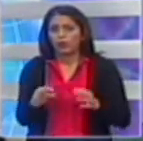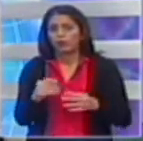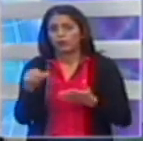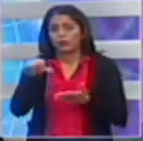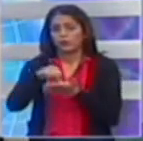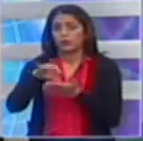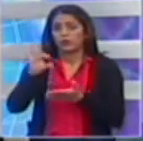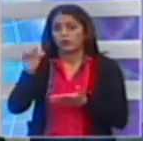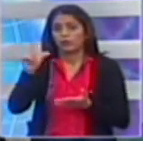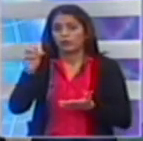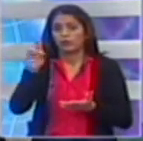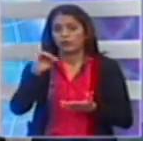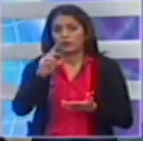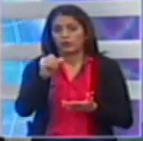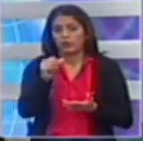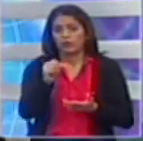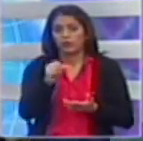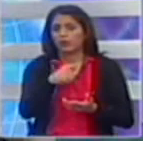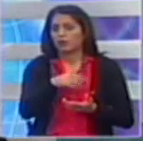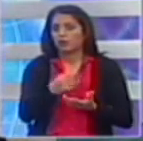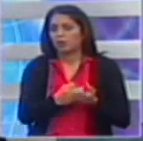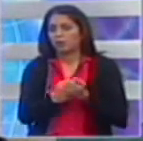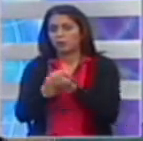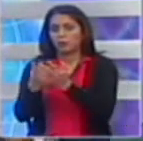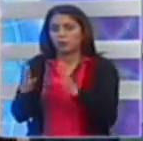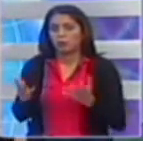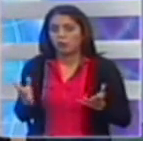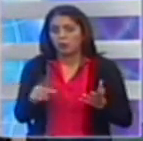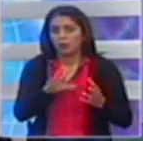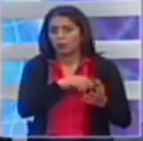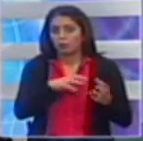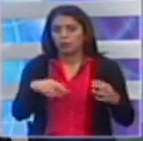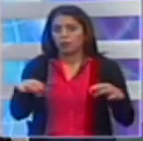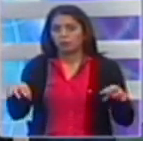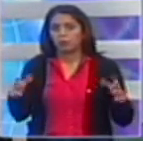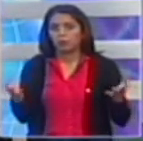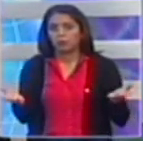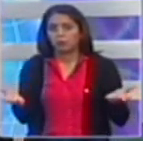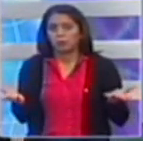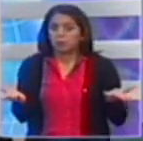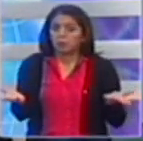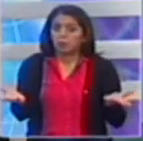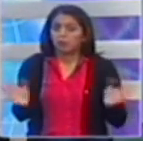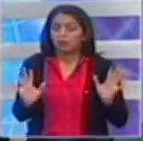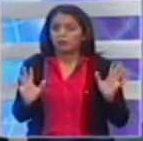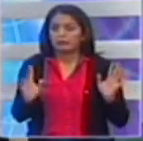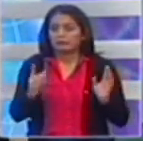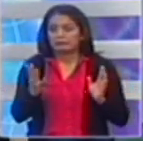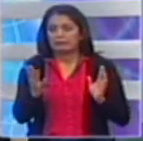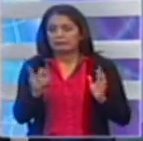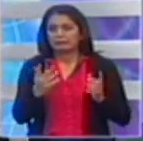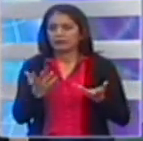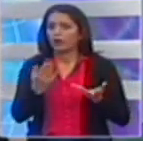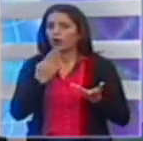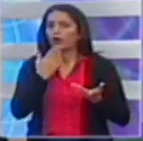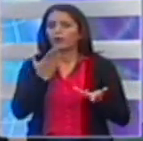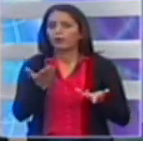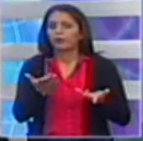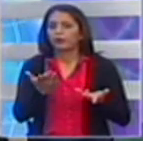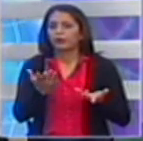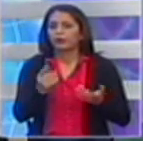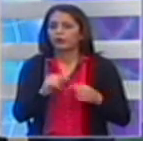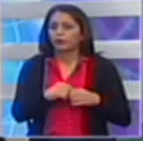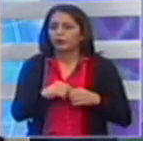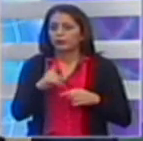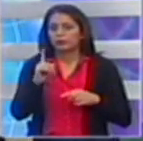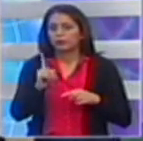ejemplo, si no se tiene estos votos de estas tres minorías y de los independientes, insisto, es imposible, a mi criterio, llegar al puesto de la